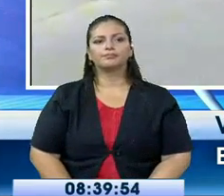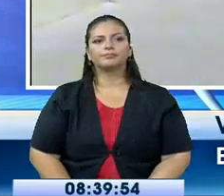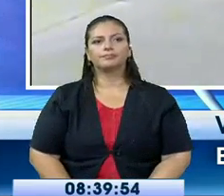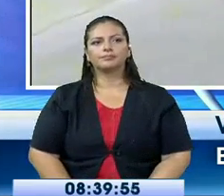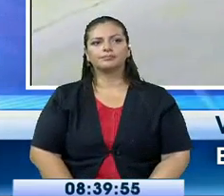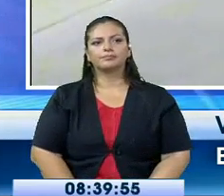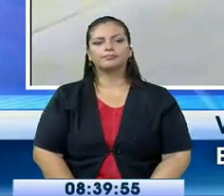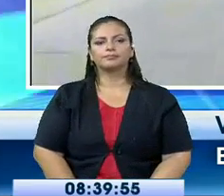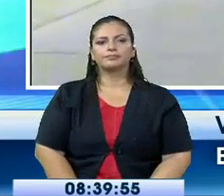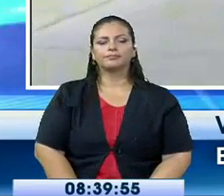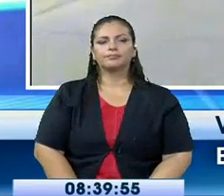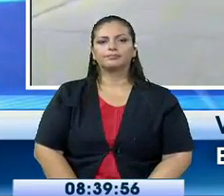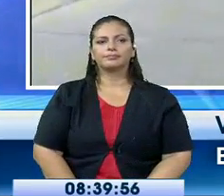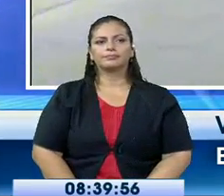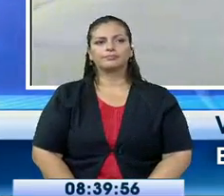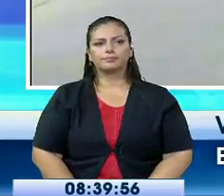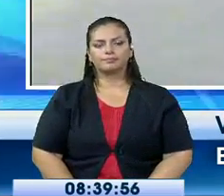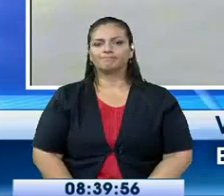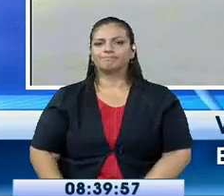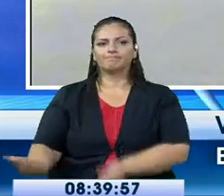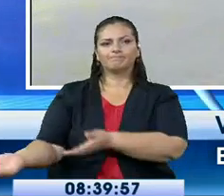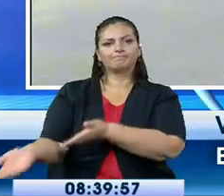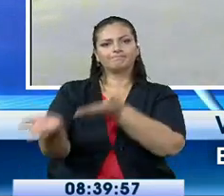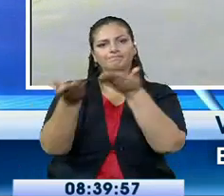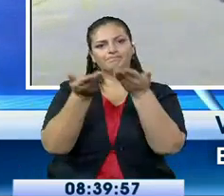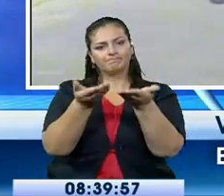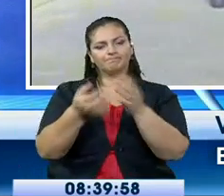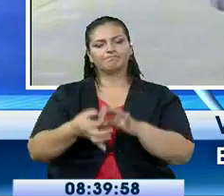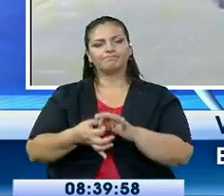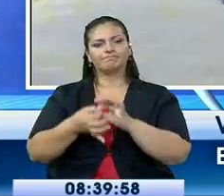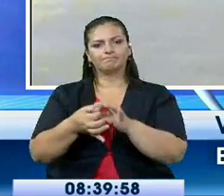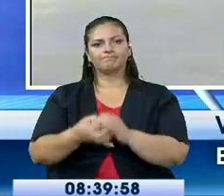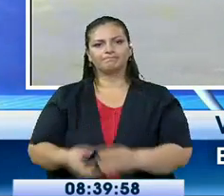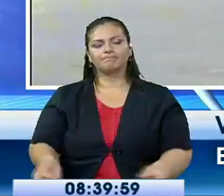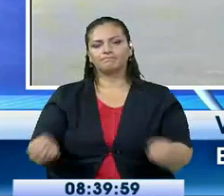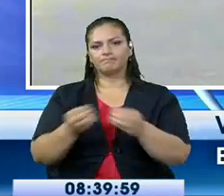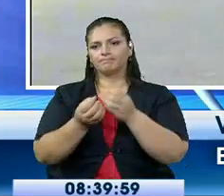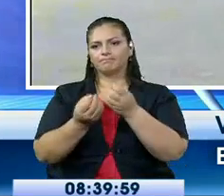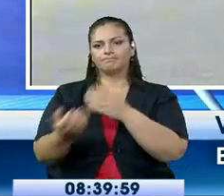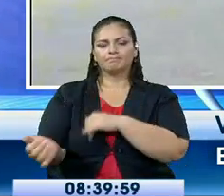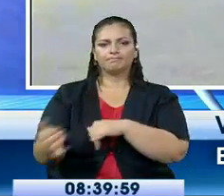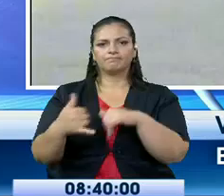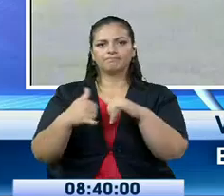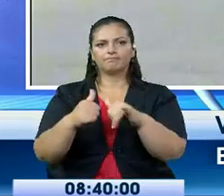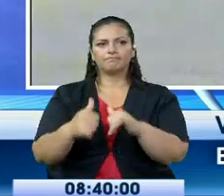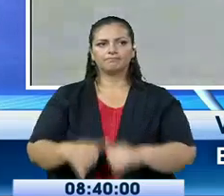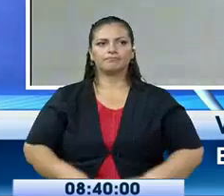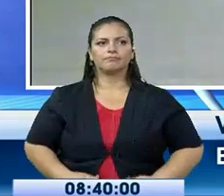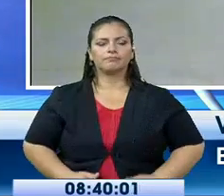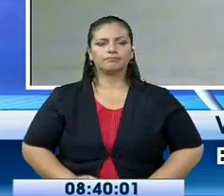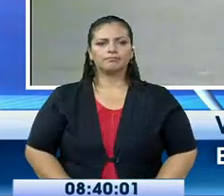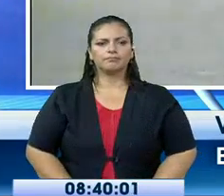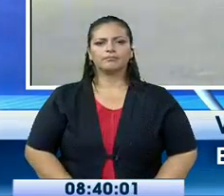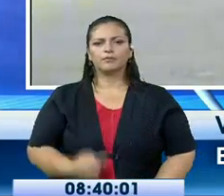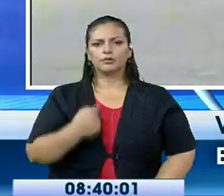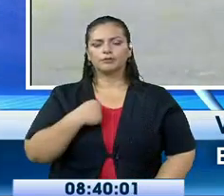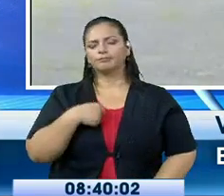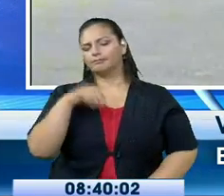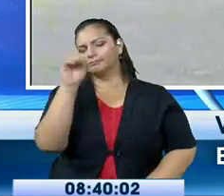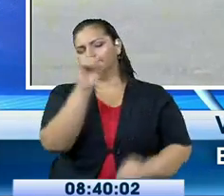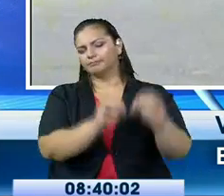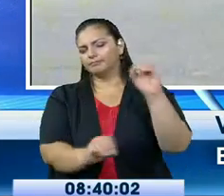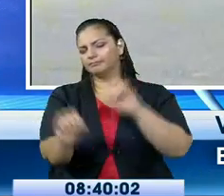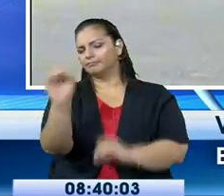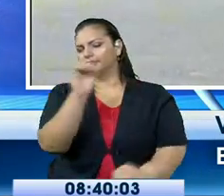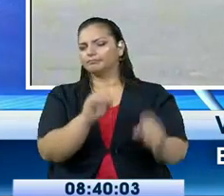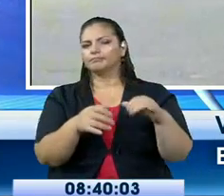permanecer aquí, vamos a dar paso a estudios, compañeros. Sigan ustedes, pero nosotros vamos a continuar observando, analizando cómo